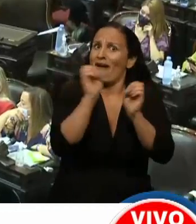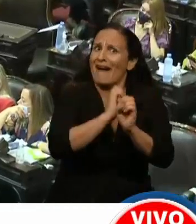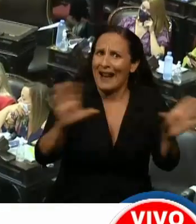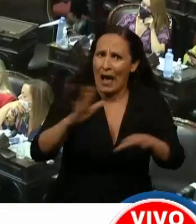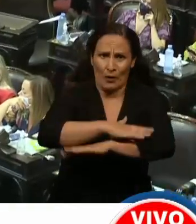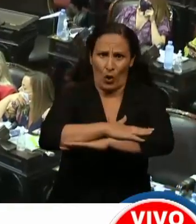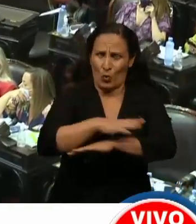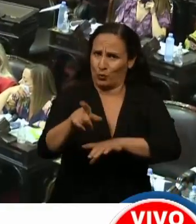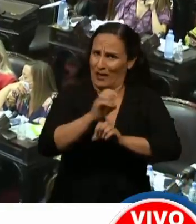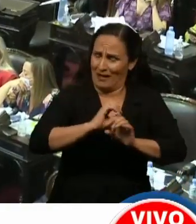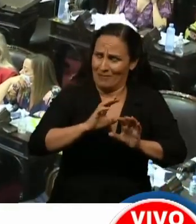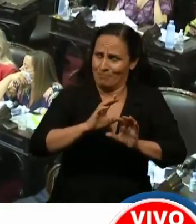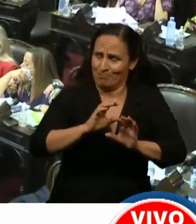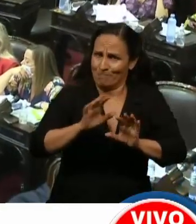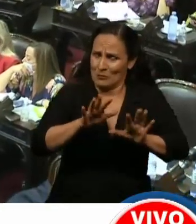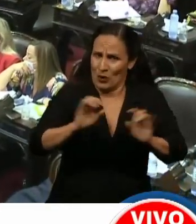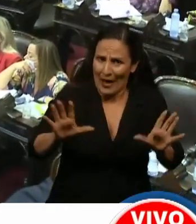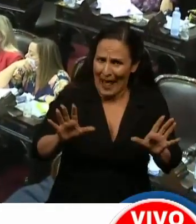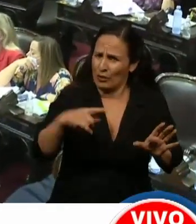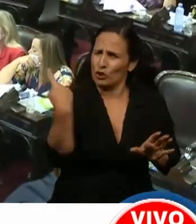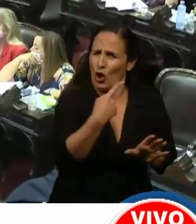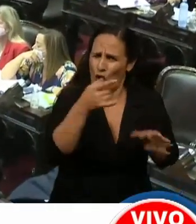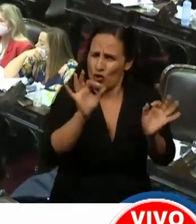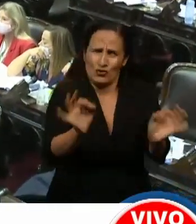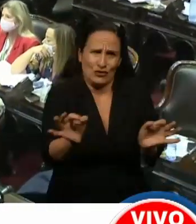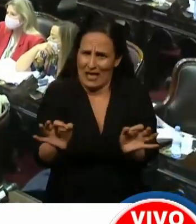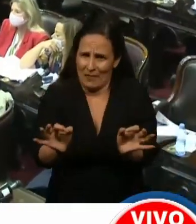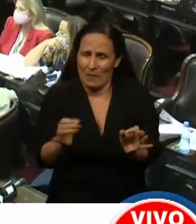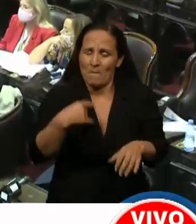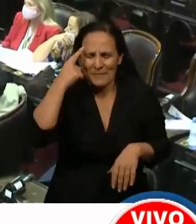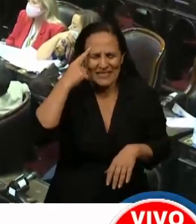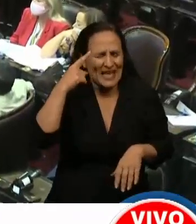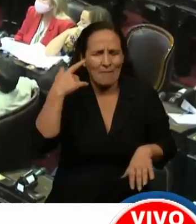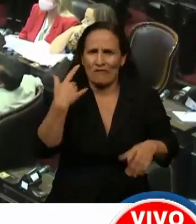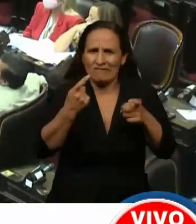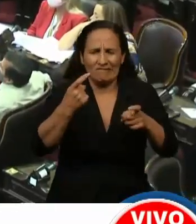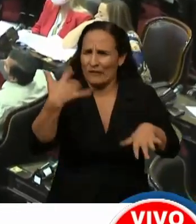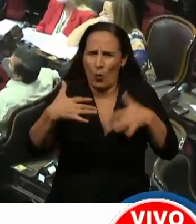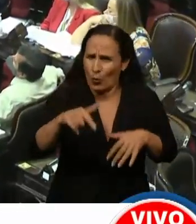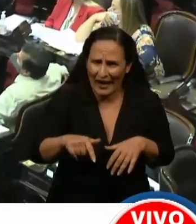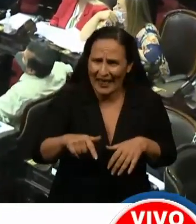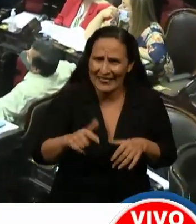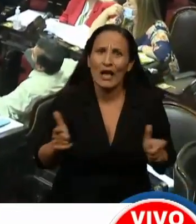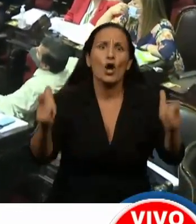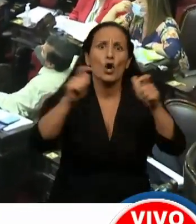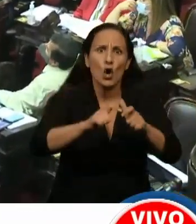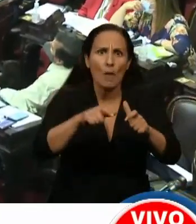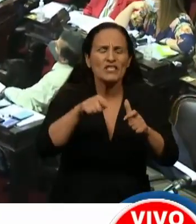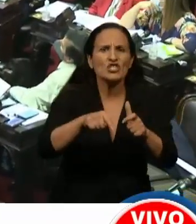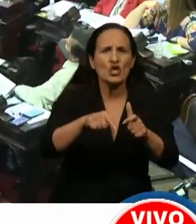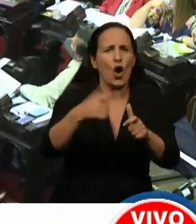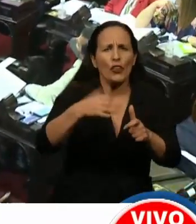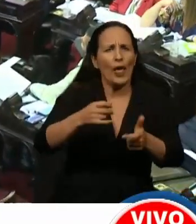conducta, que es de público conocimiento, nos parece pertinente, necesario y urgente que dicha comisión se